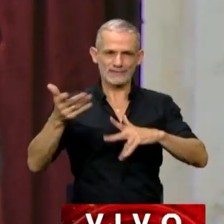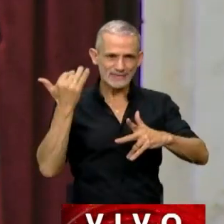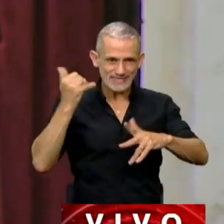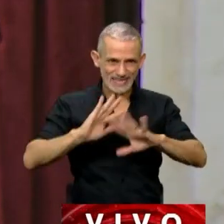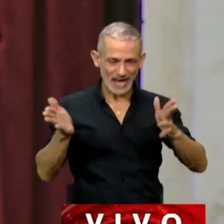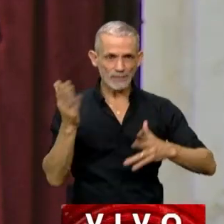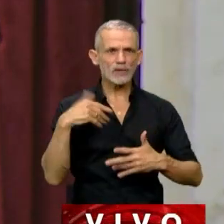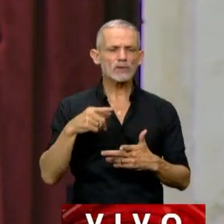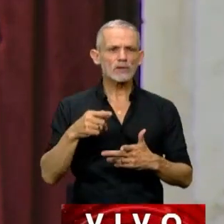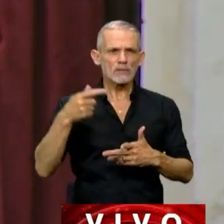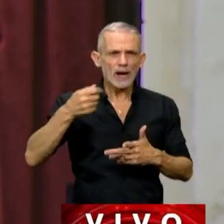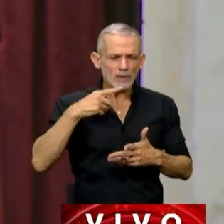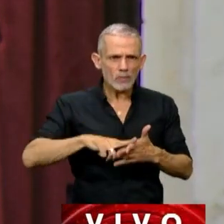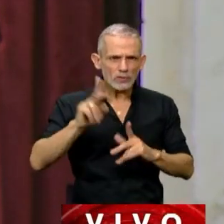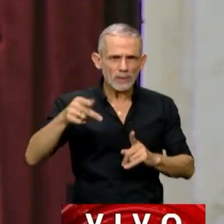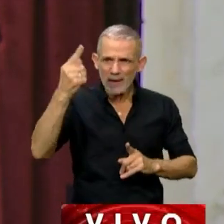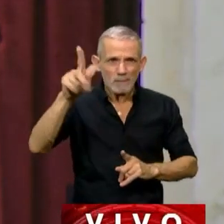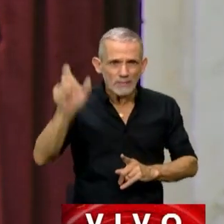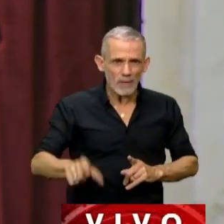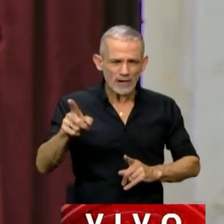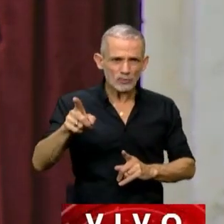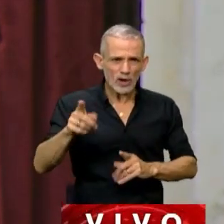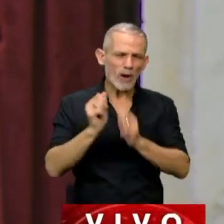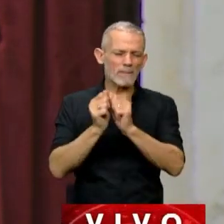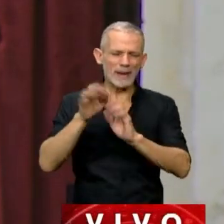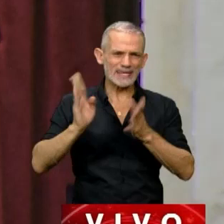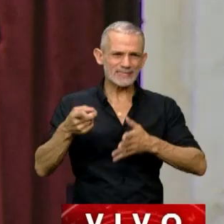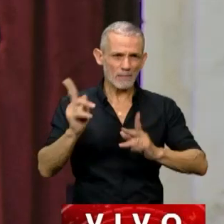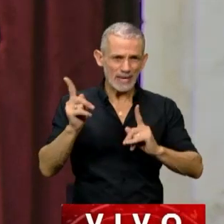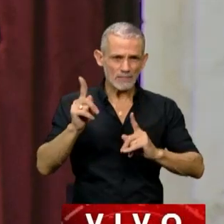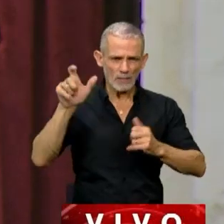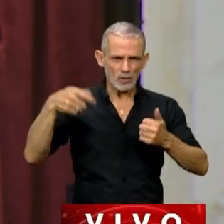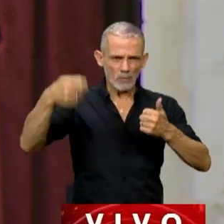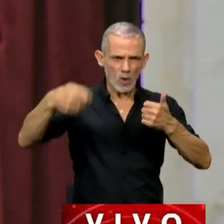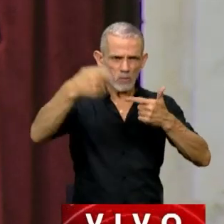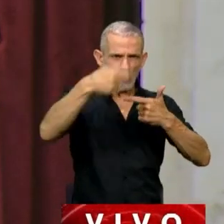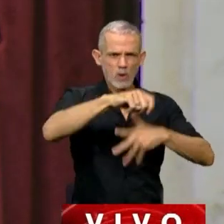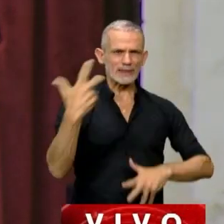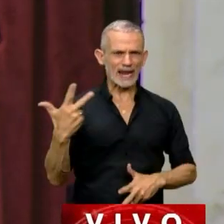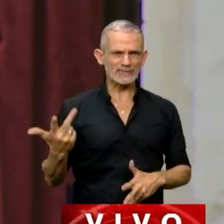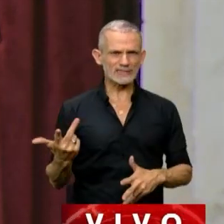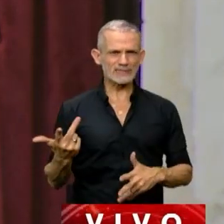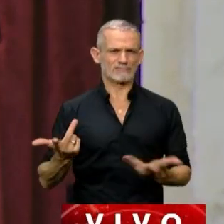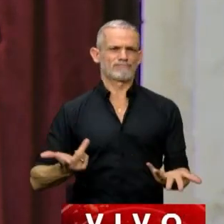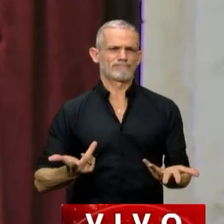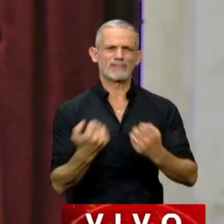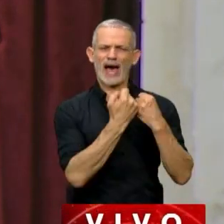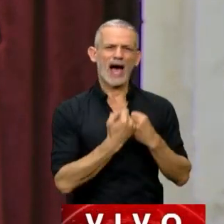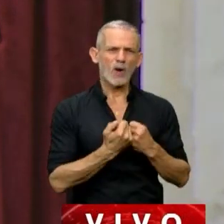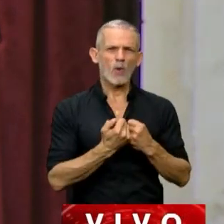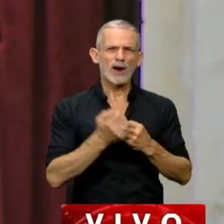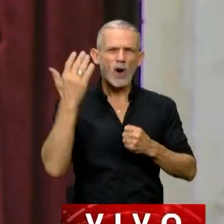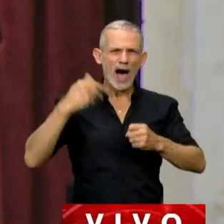pasó, y le cobró impuestos a esas empresas y a esas personas. Entonces, los consensos